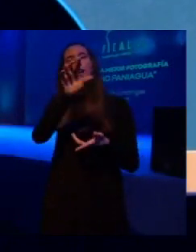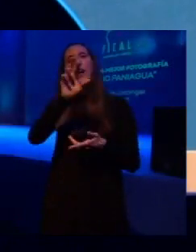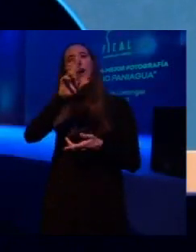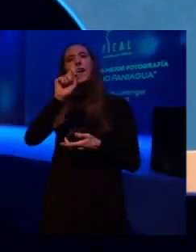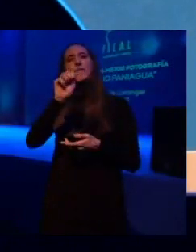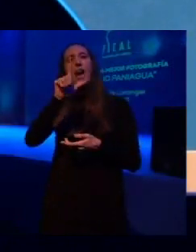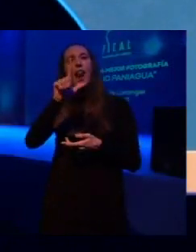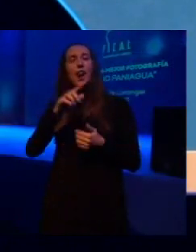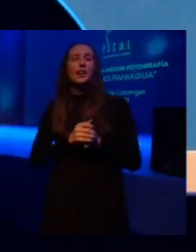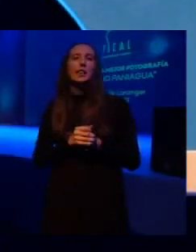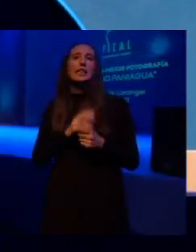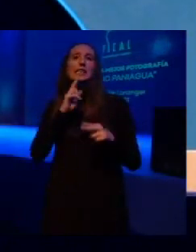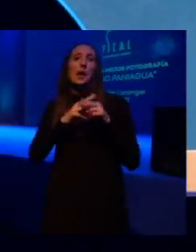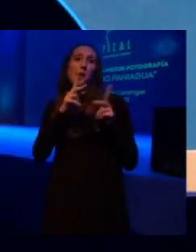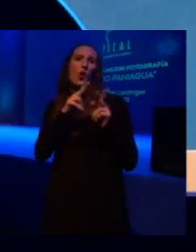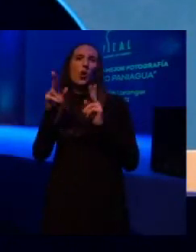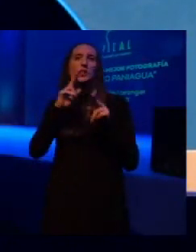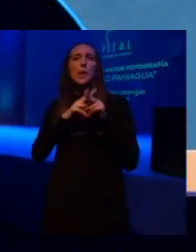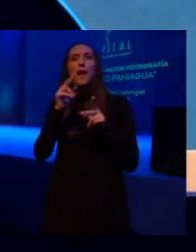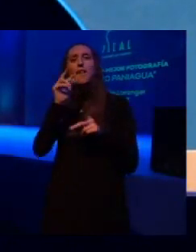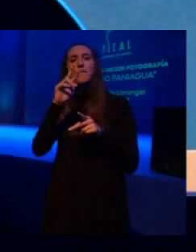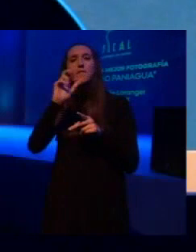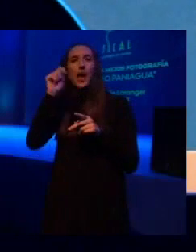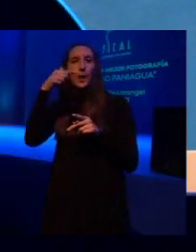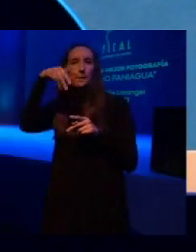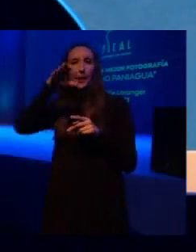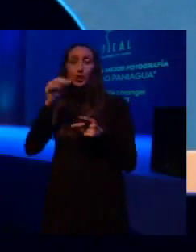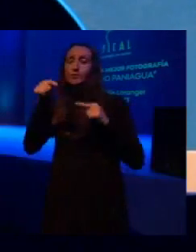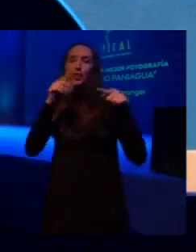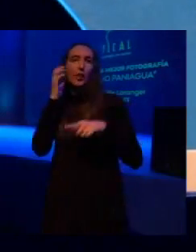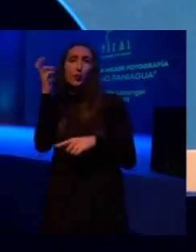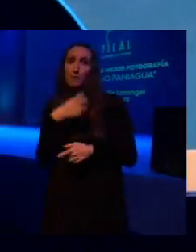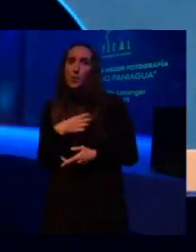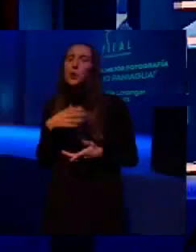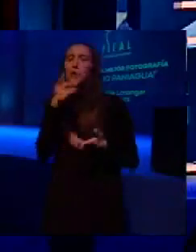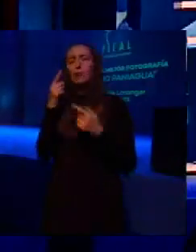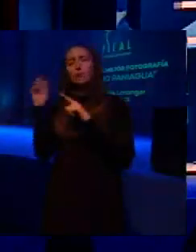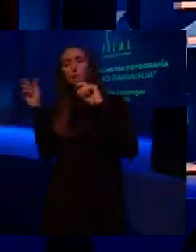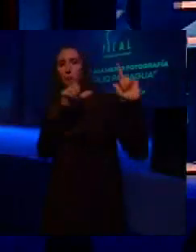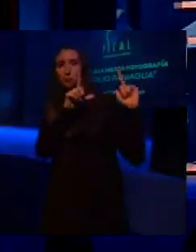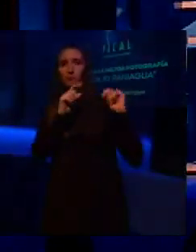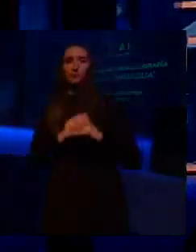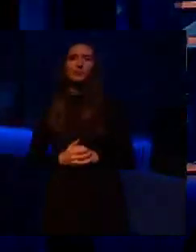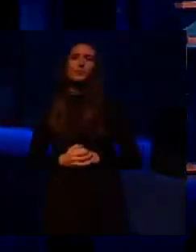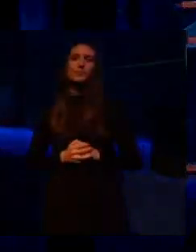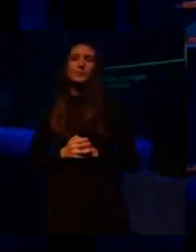por Fragmentos. La directora no ha podido estar con nosotros, pero ha querido estar de esta manera.